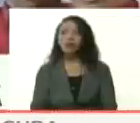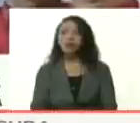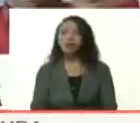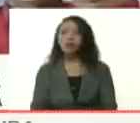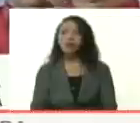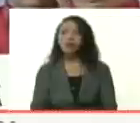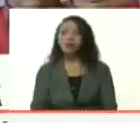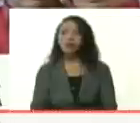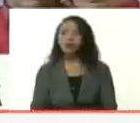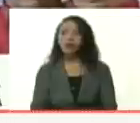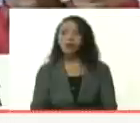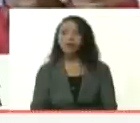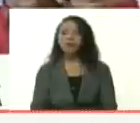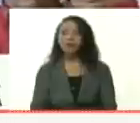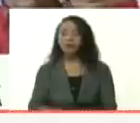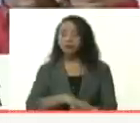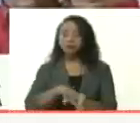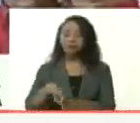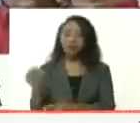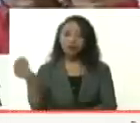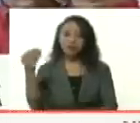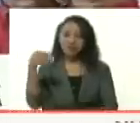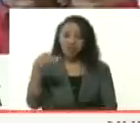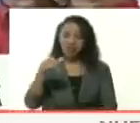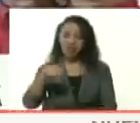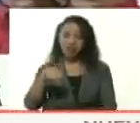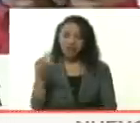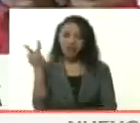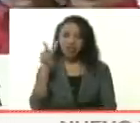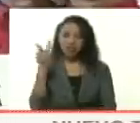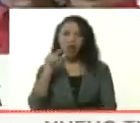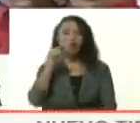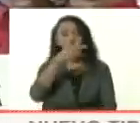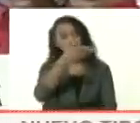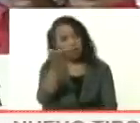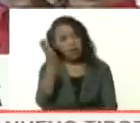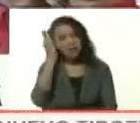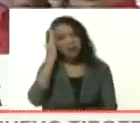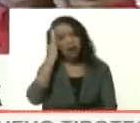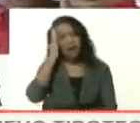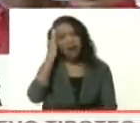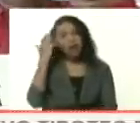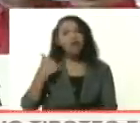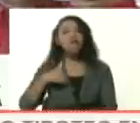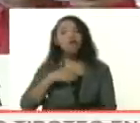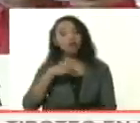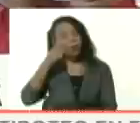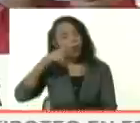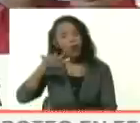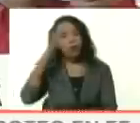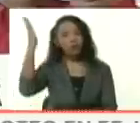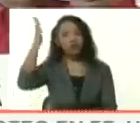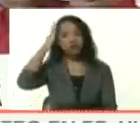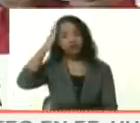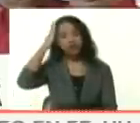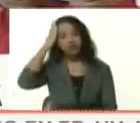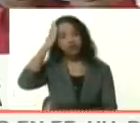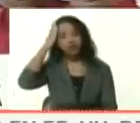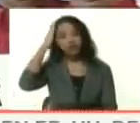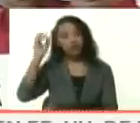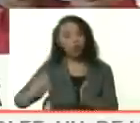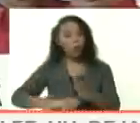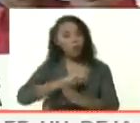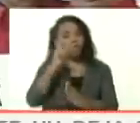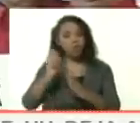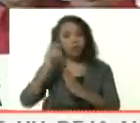No sé, y además ahora aquí en Venezuela ustedes saben que nuestro pueblo es sabio. Sabio, el